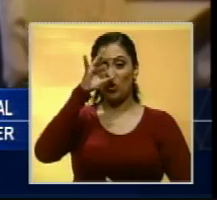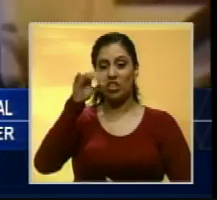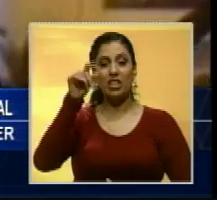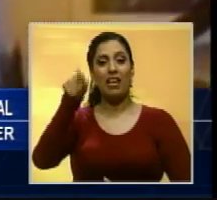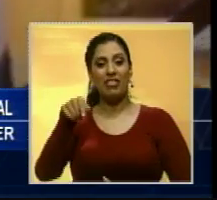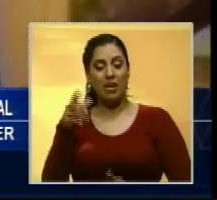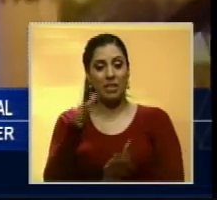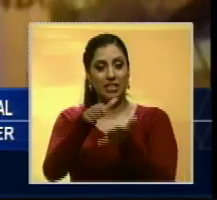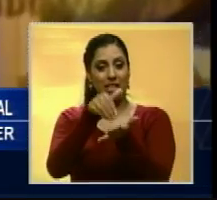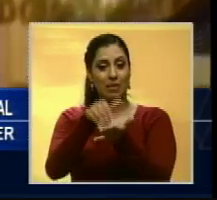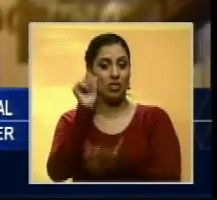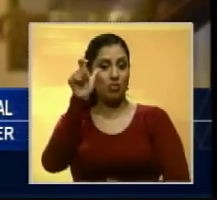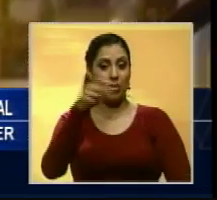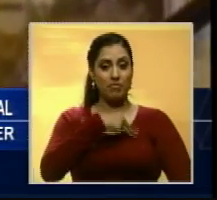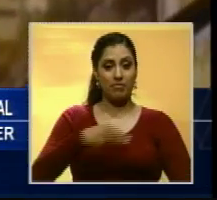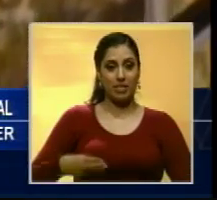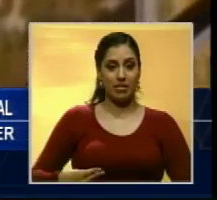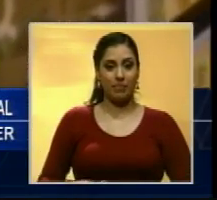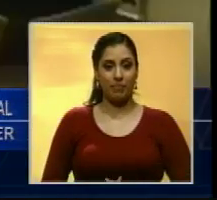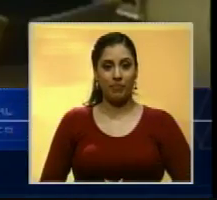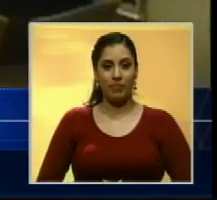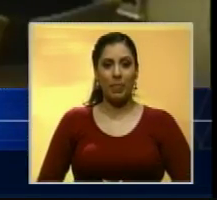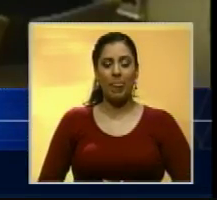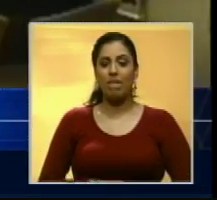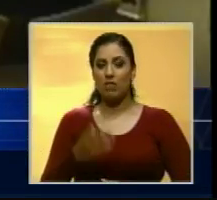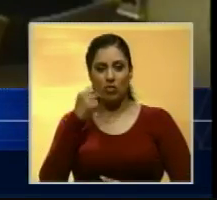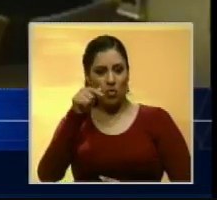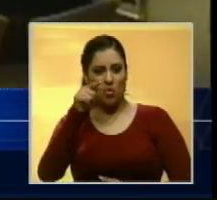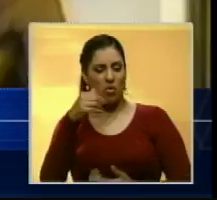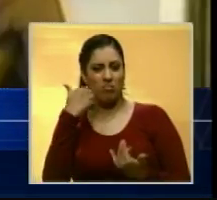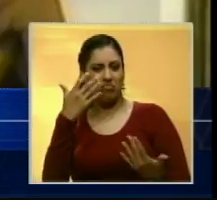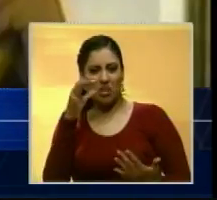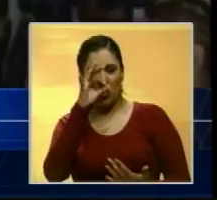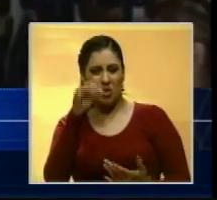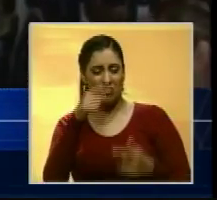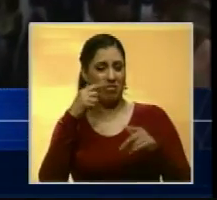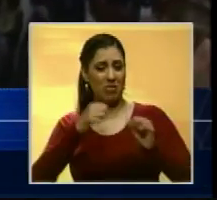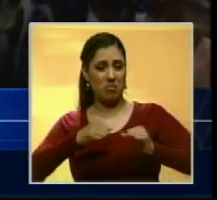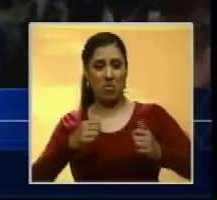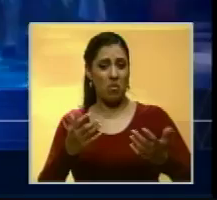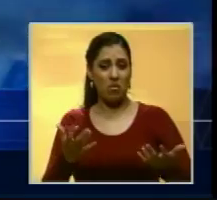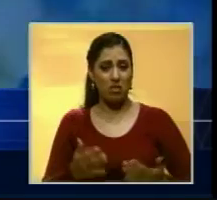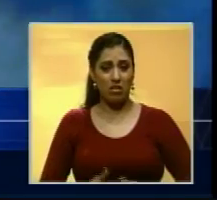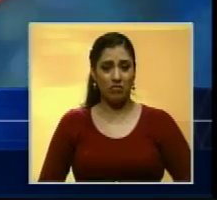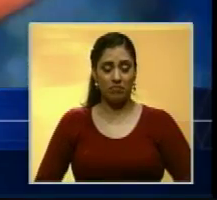Miss Sirvienta. Estaba todo el tiempo me dice, you look ugly, o te ves gorda.